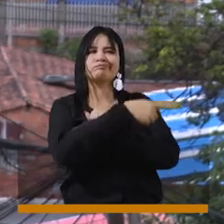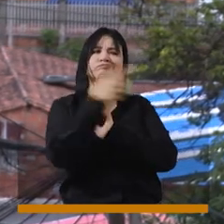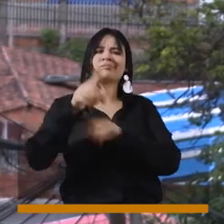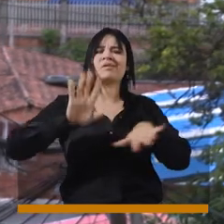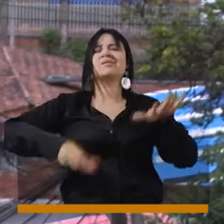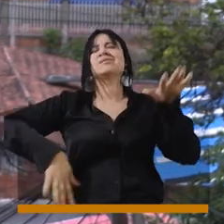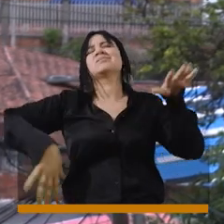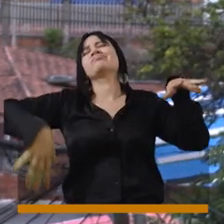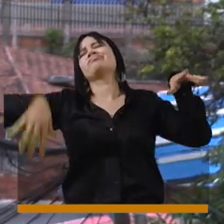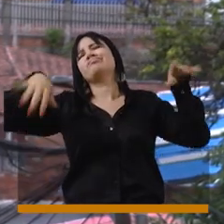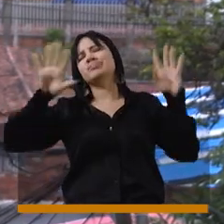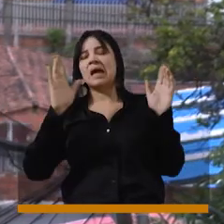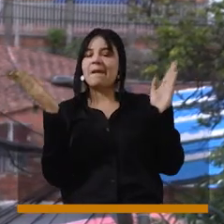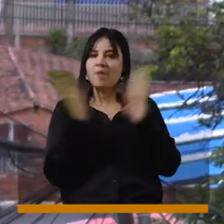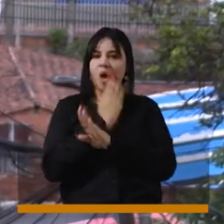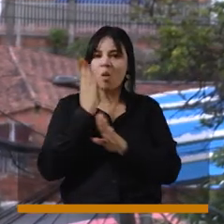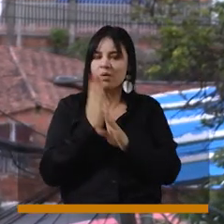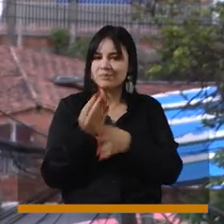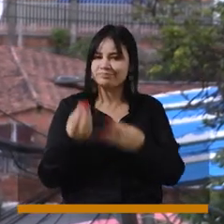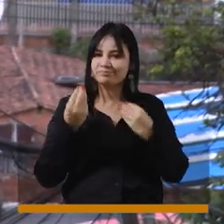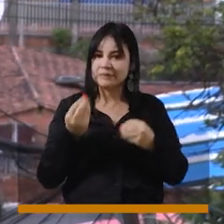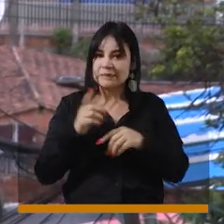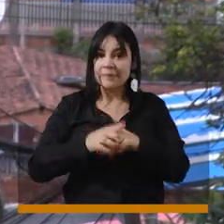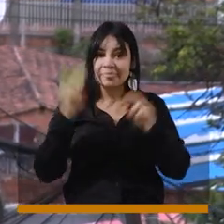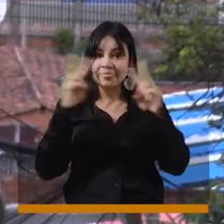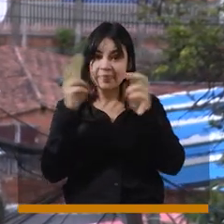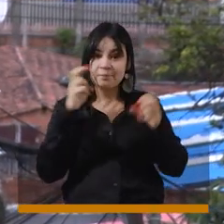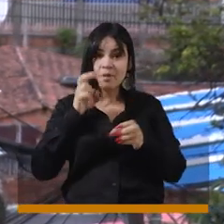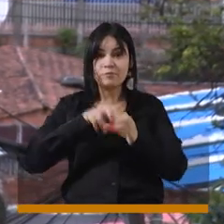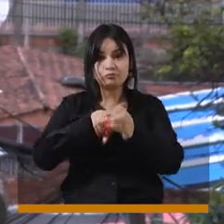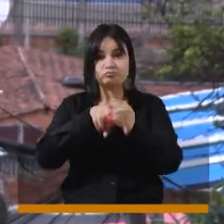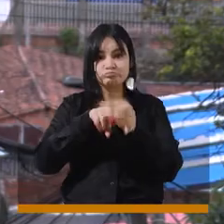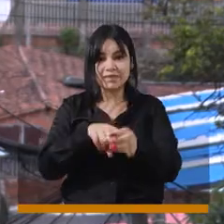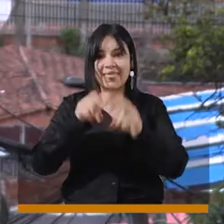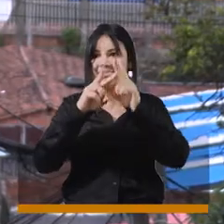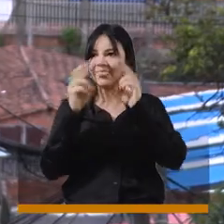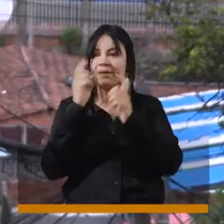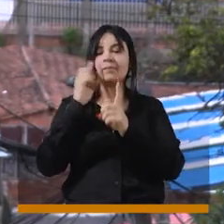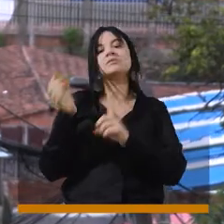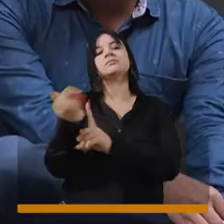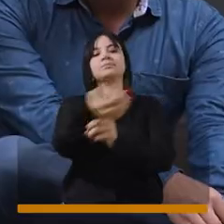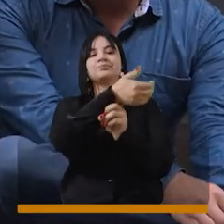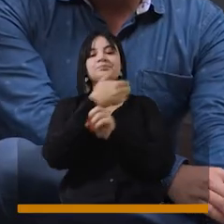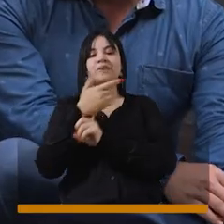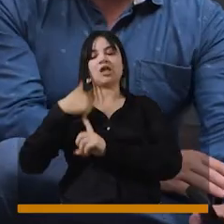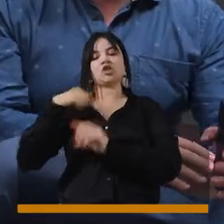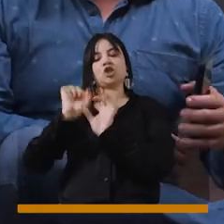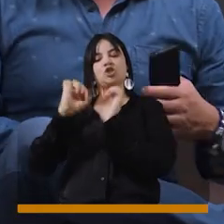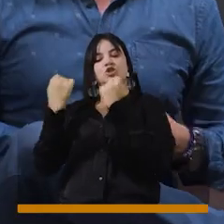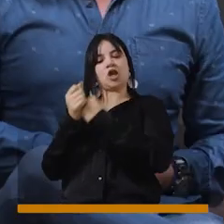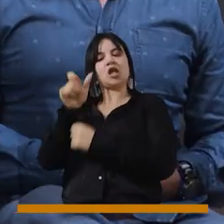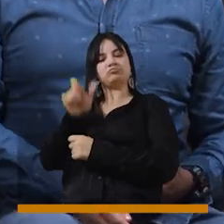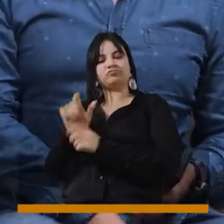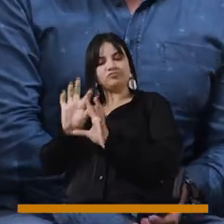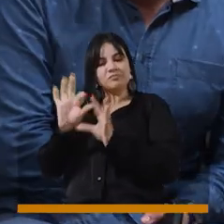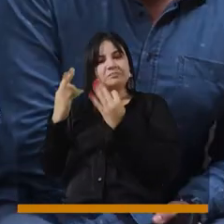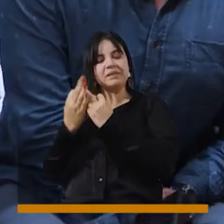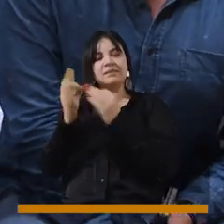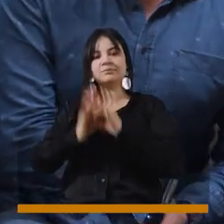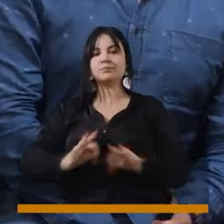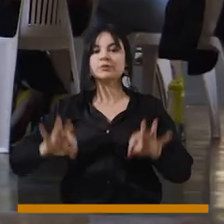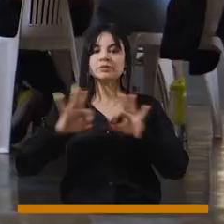tantas problemáticas que hoy tiene esta comunidad, el tema de movilidad, el tema de seguridad y como la concejal de la familia